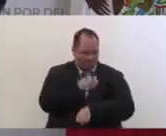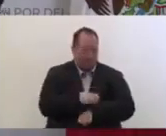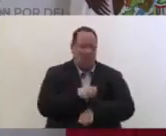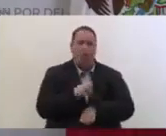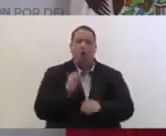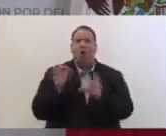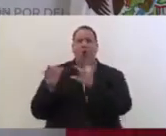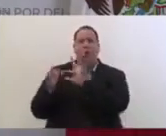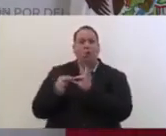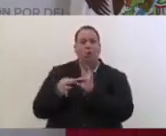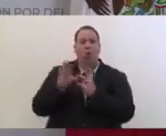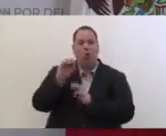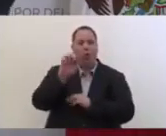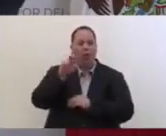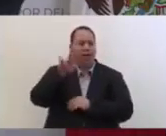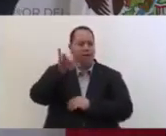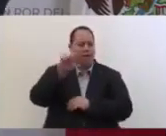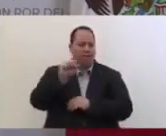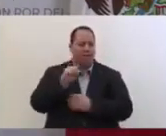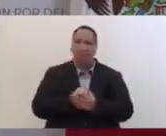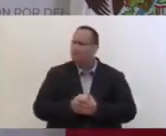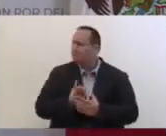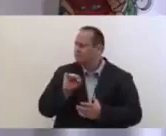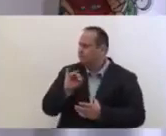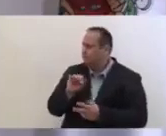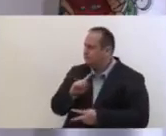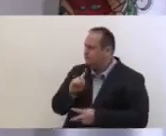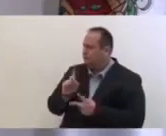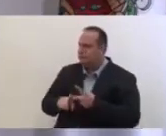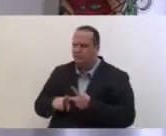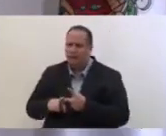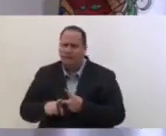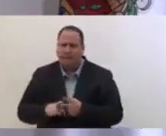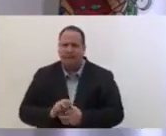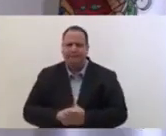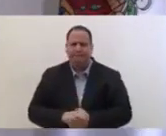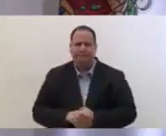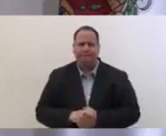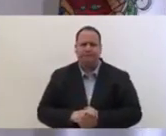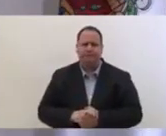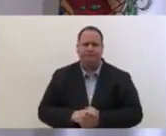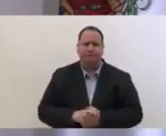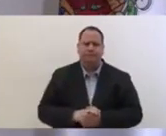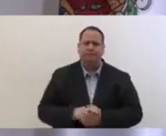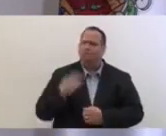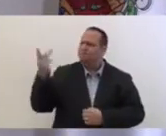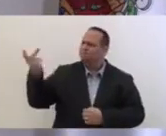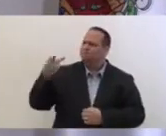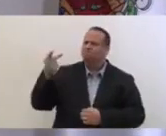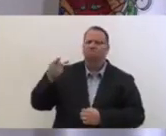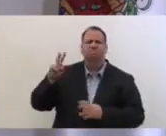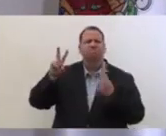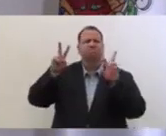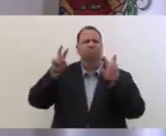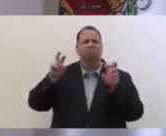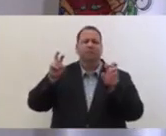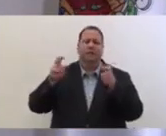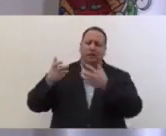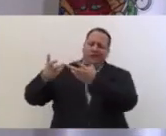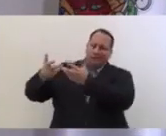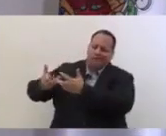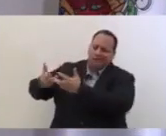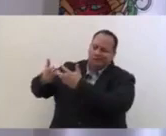través de COEPRIS. Sí, sí. La segunda pregunta sobre el tema de las